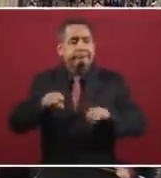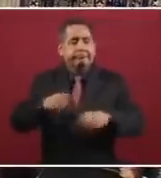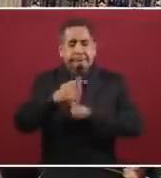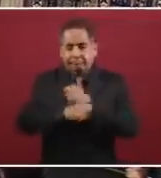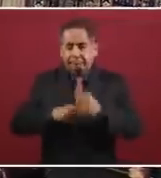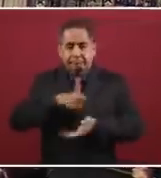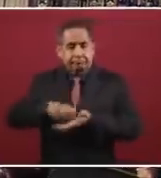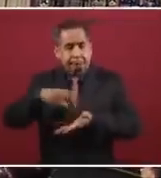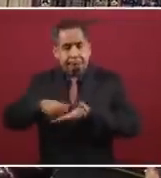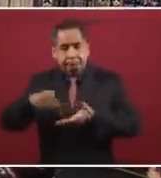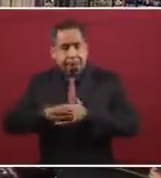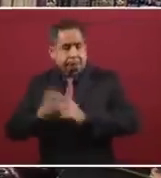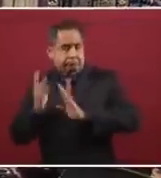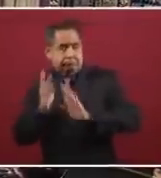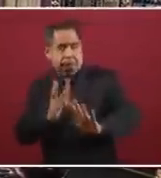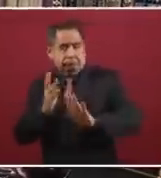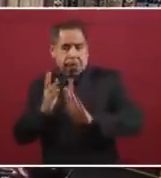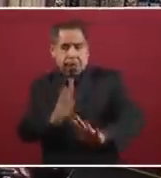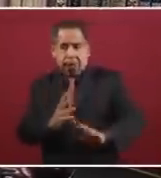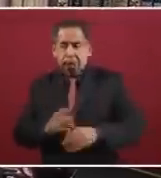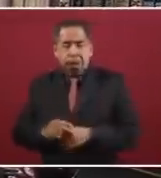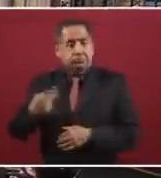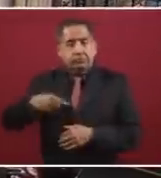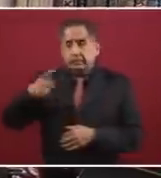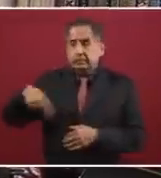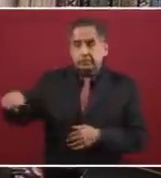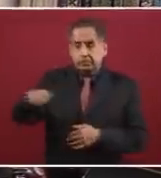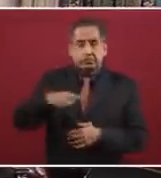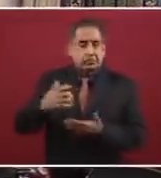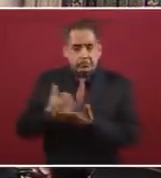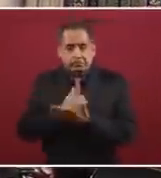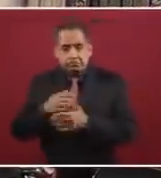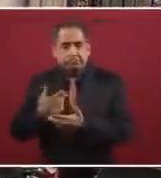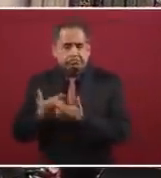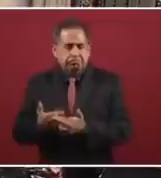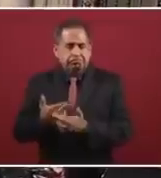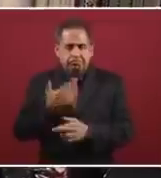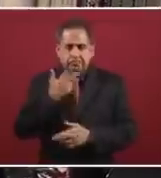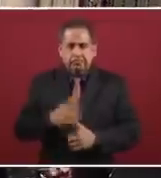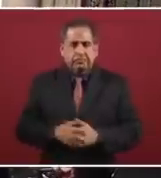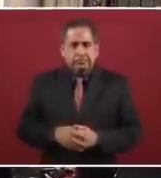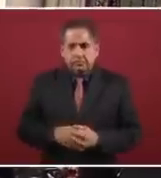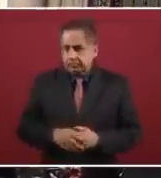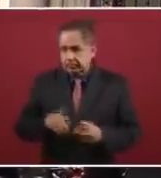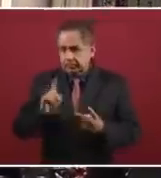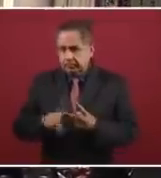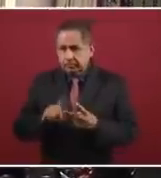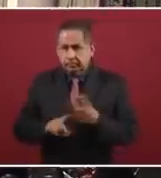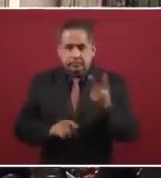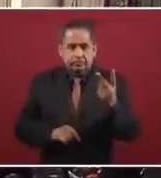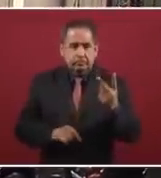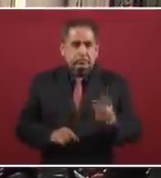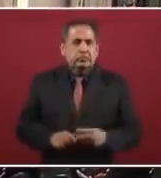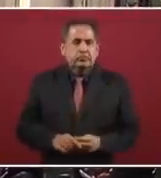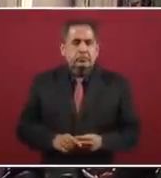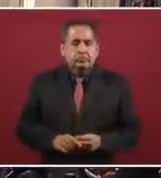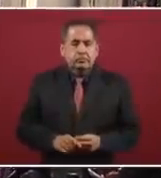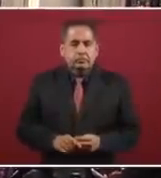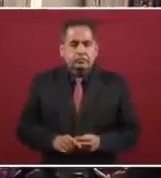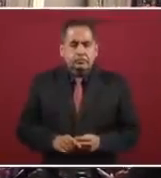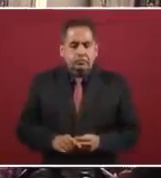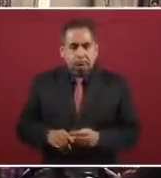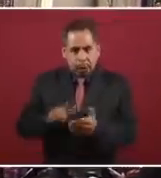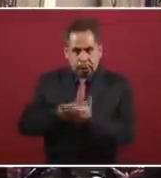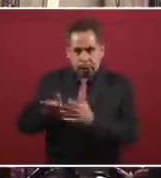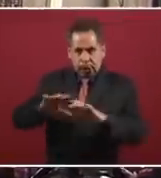departamentales. O sea, en economía popular, bien. Lo segundo es el